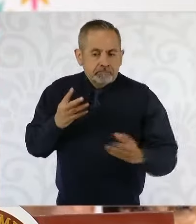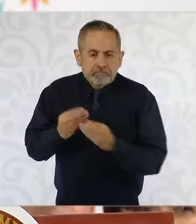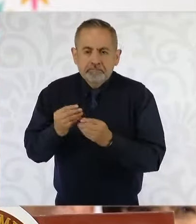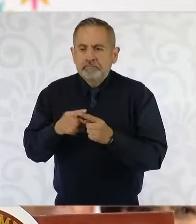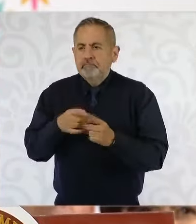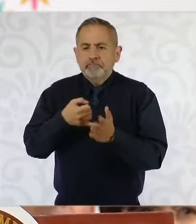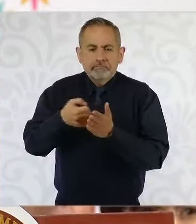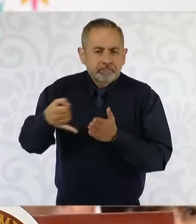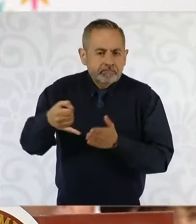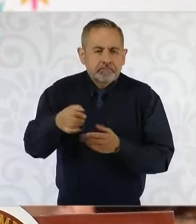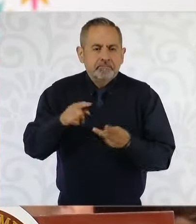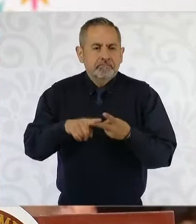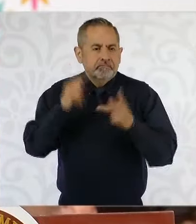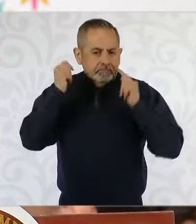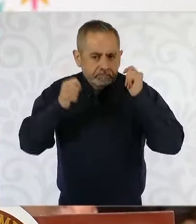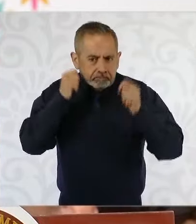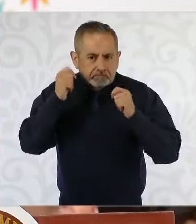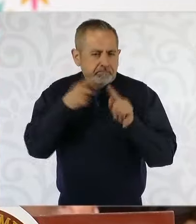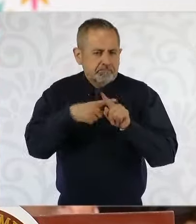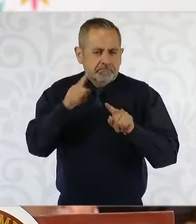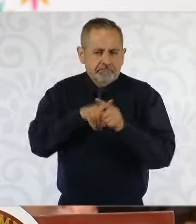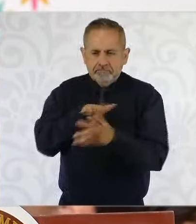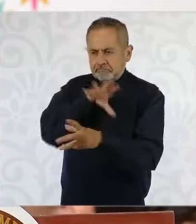agricultura, turismo, en fin,